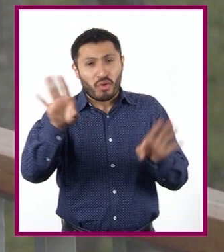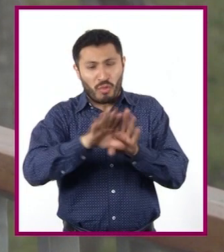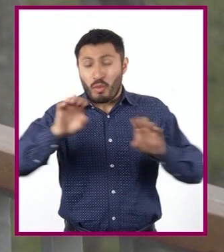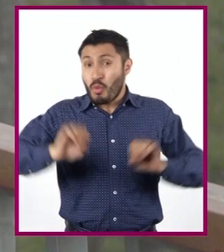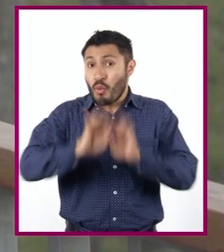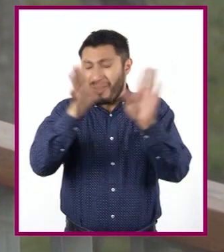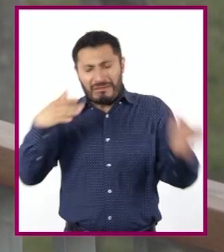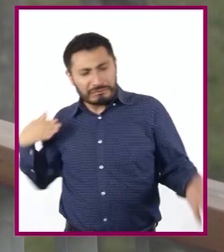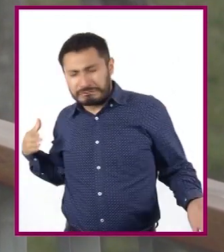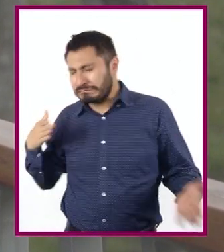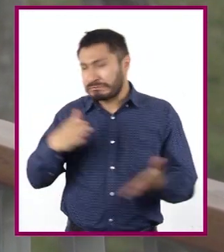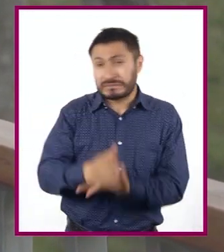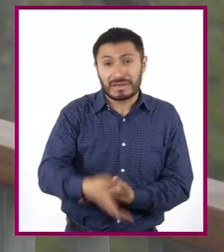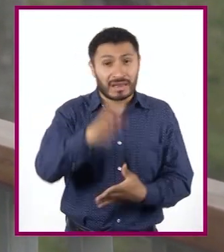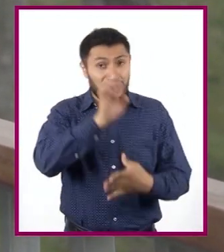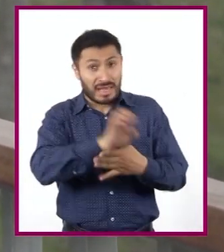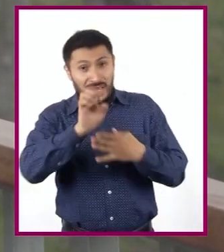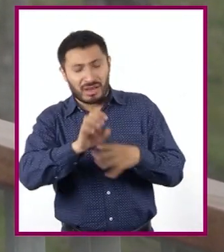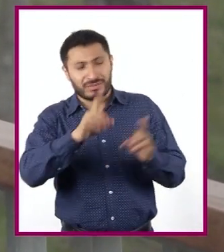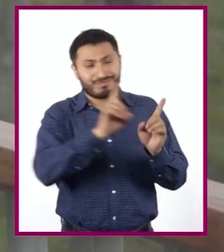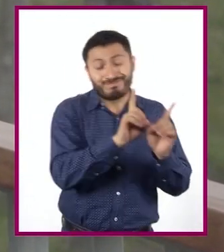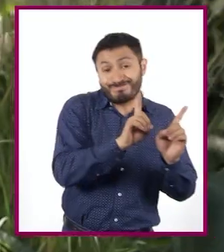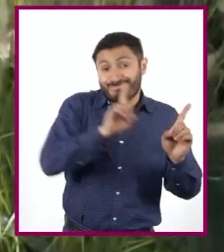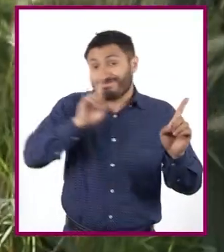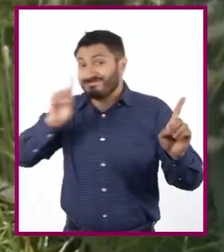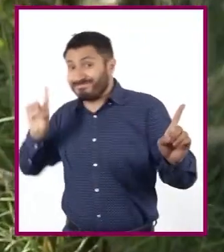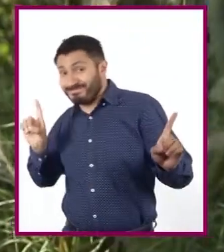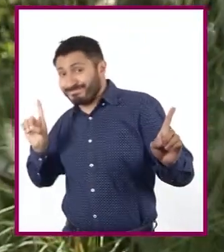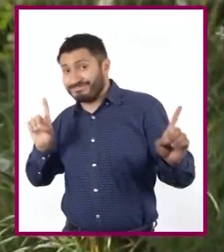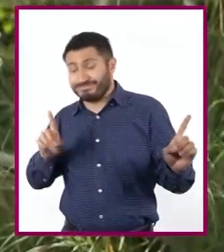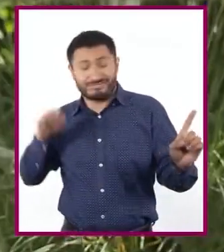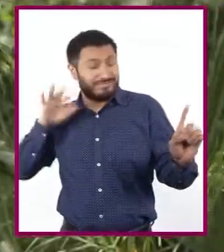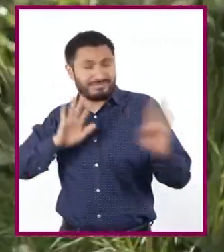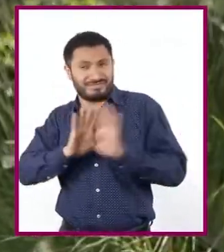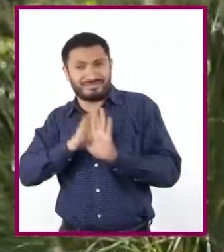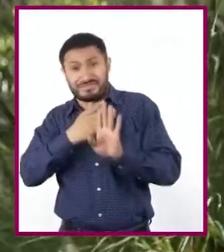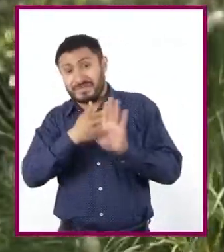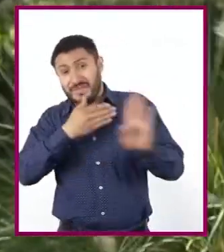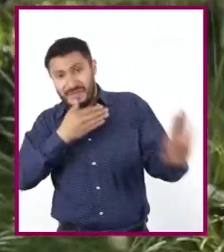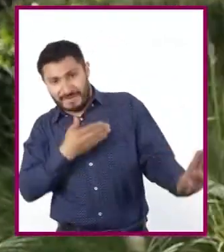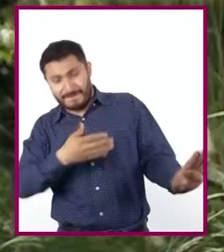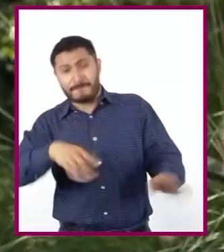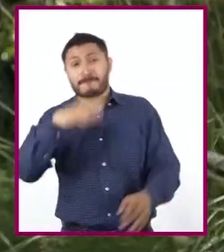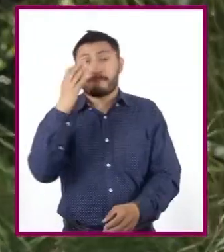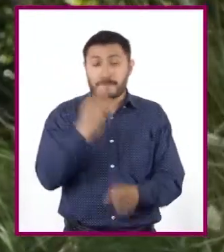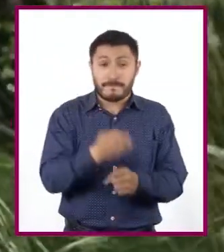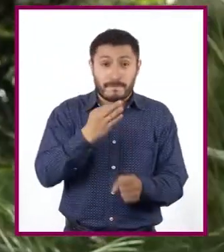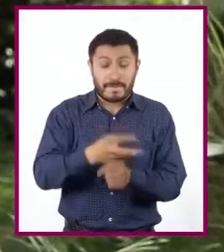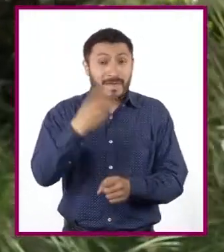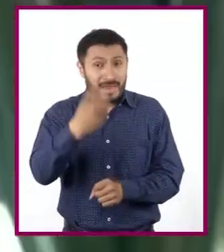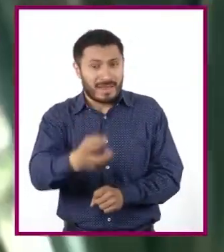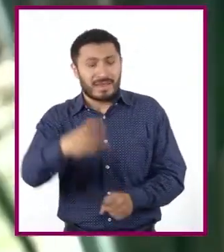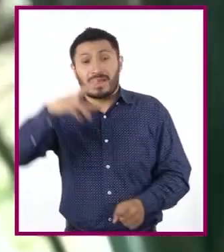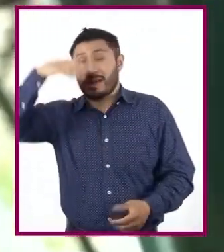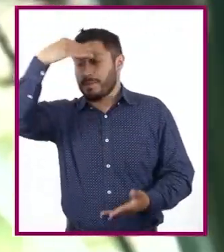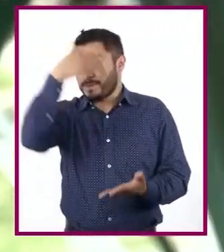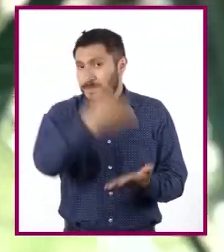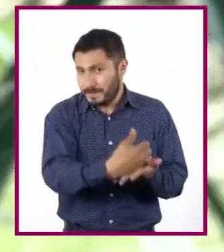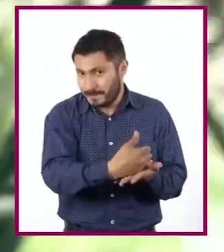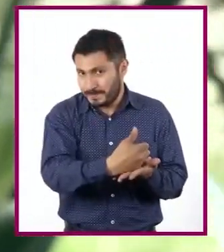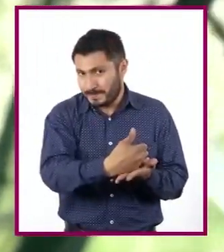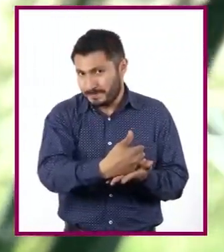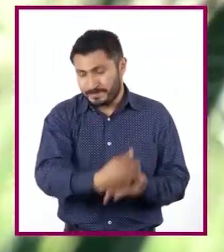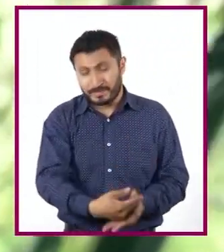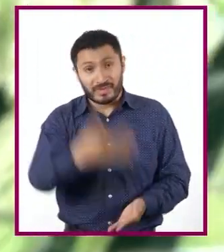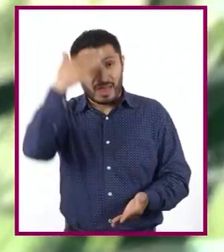de la imaginación para hacer que la gente que no tiene determinada cosa la pueda construir. Es maravilloso. La humanidad es humana propiamente dicha,